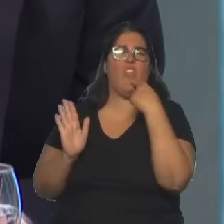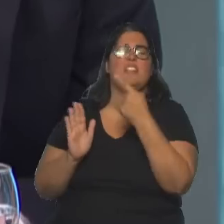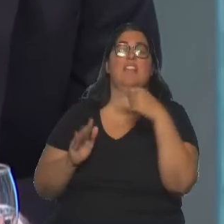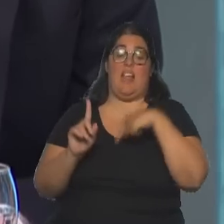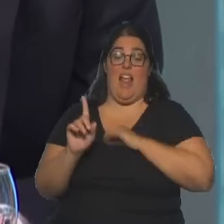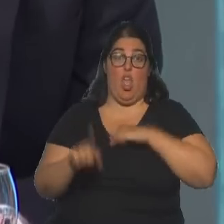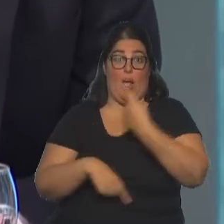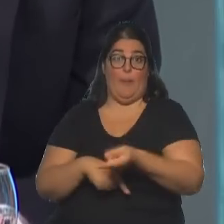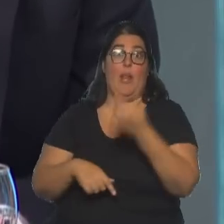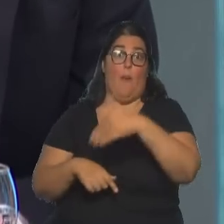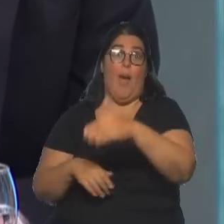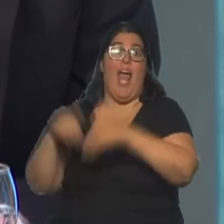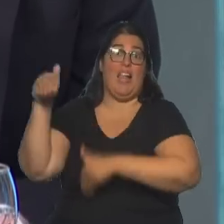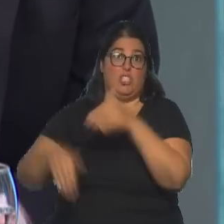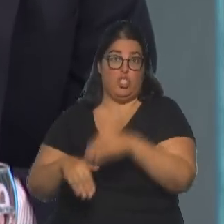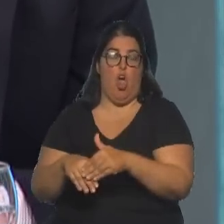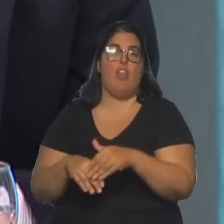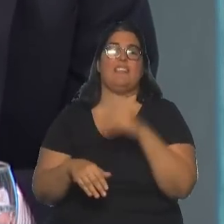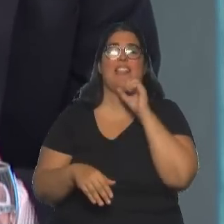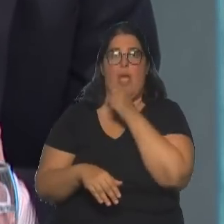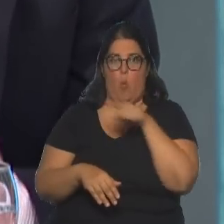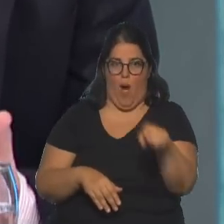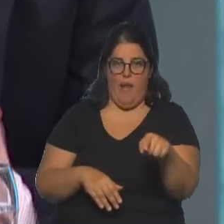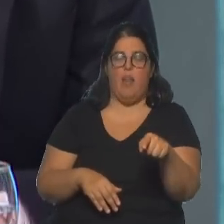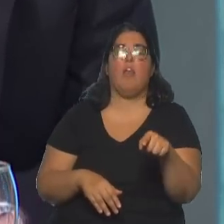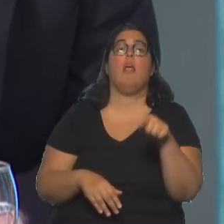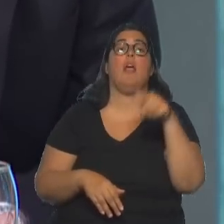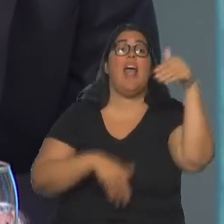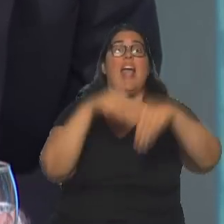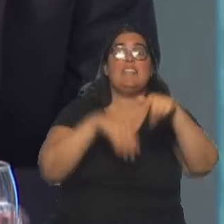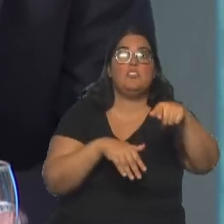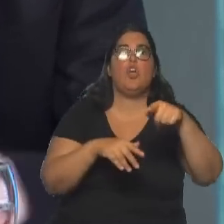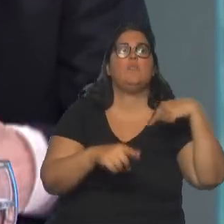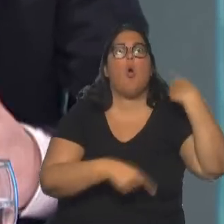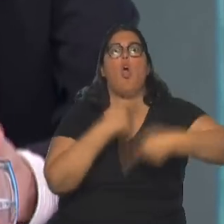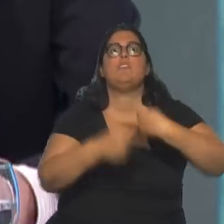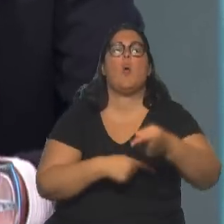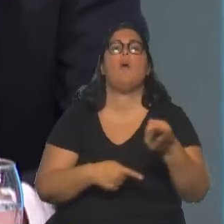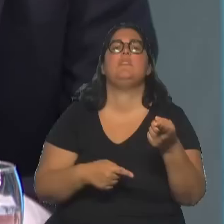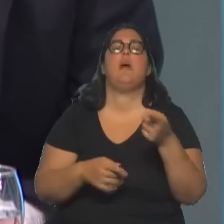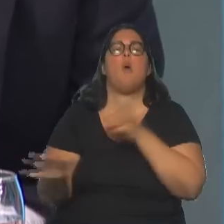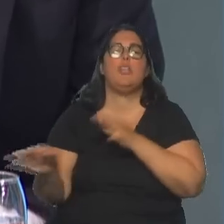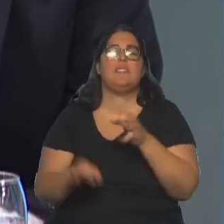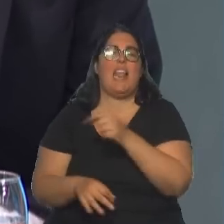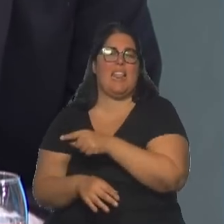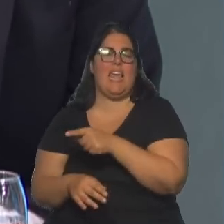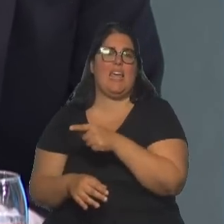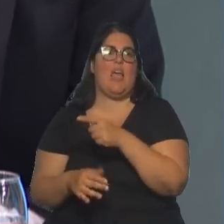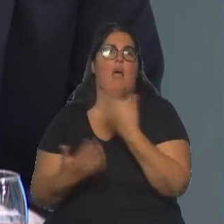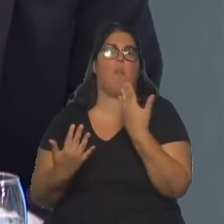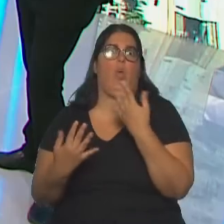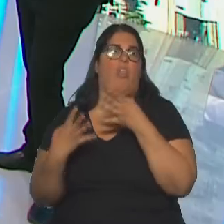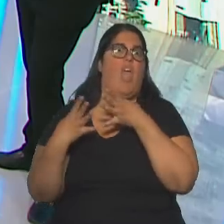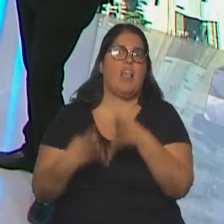en Taiwán, pueden tener un impacto en la intensificación de esta estrategia, no solamente discursiva, sino que se traduzca en un conflicto